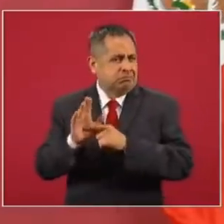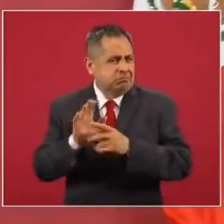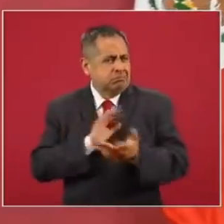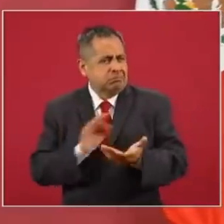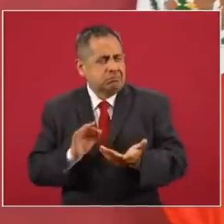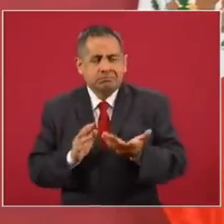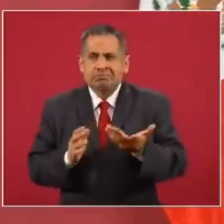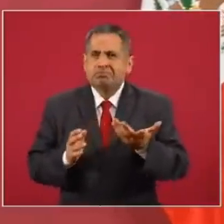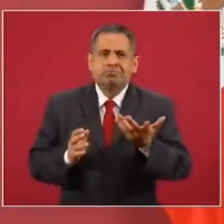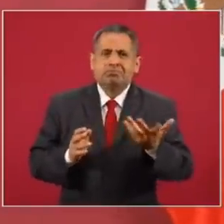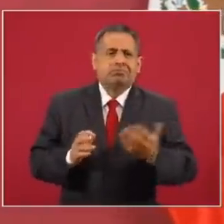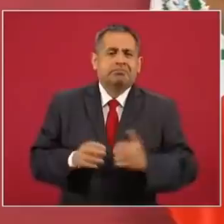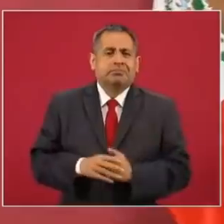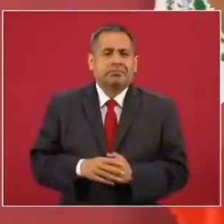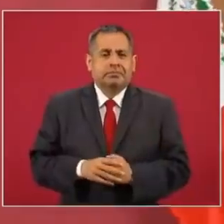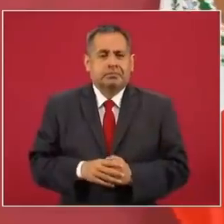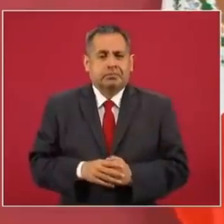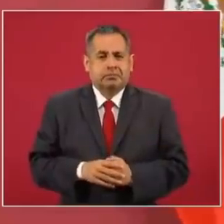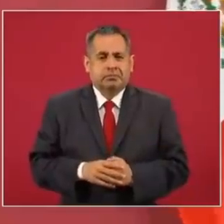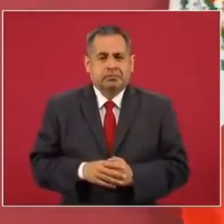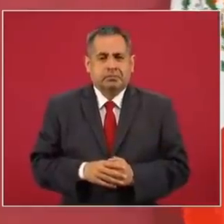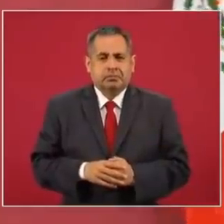demostrar,